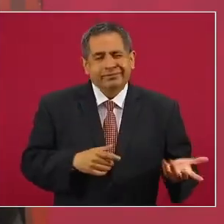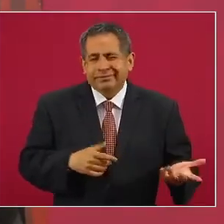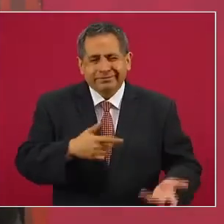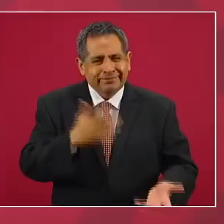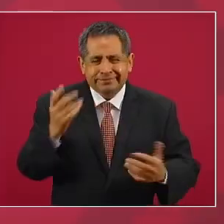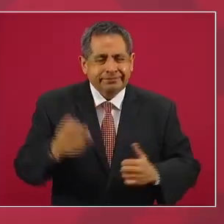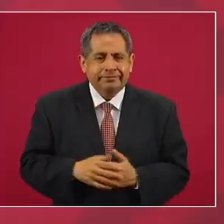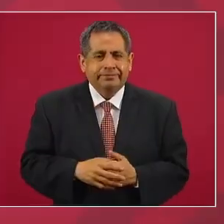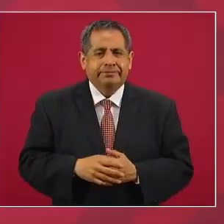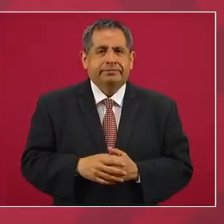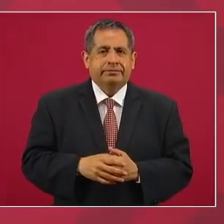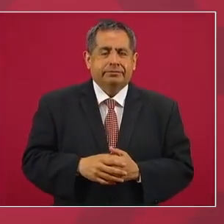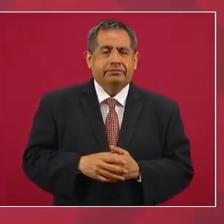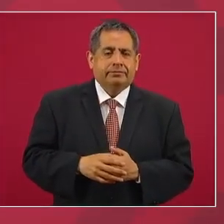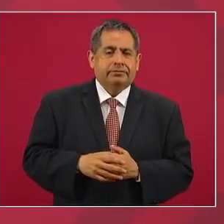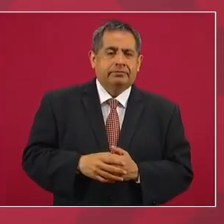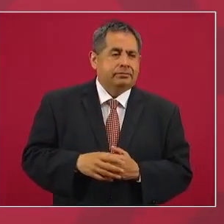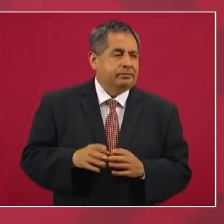y